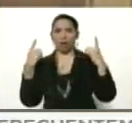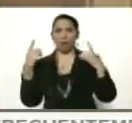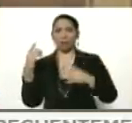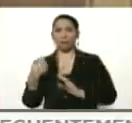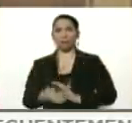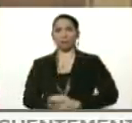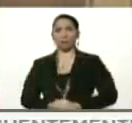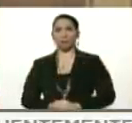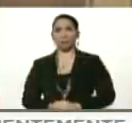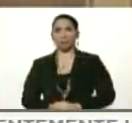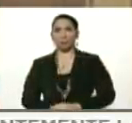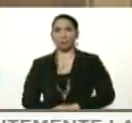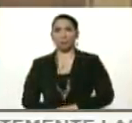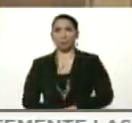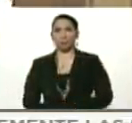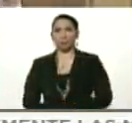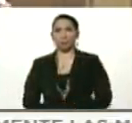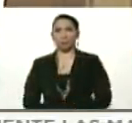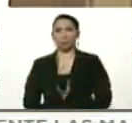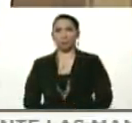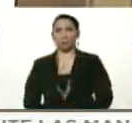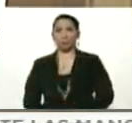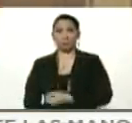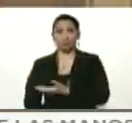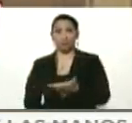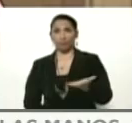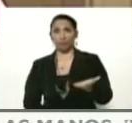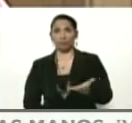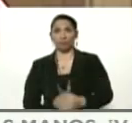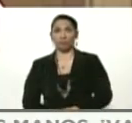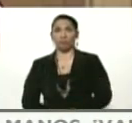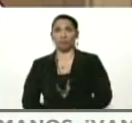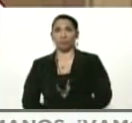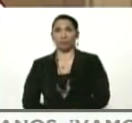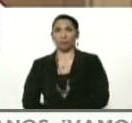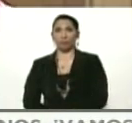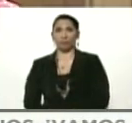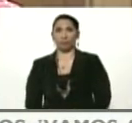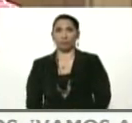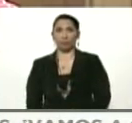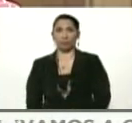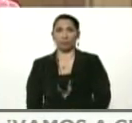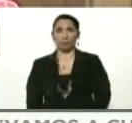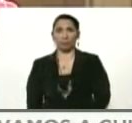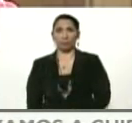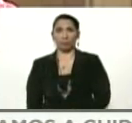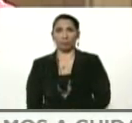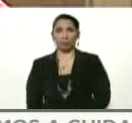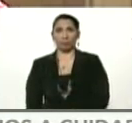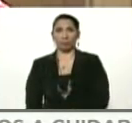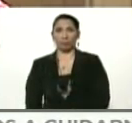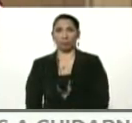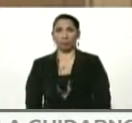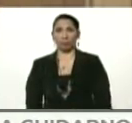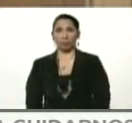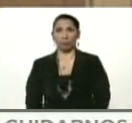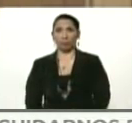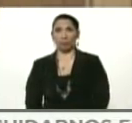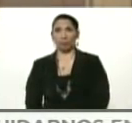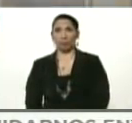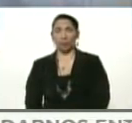Caracas. Esto es la situación en las últimas 24